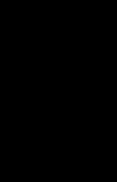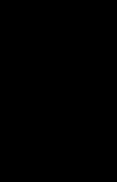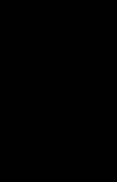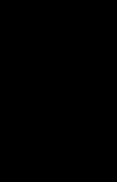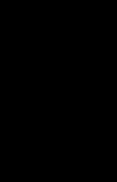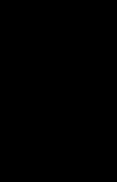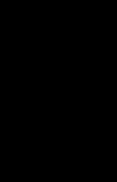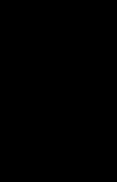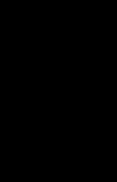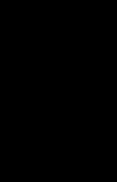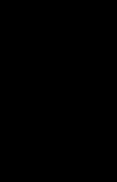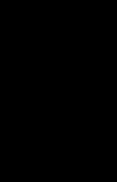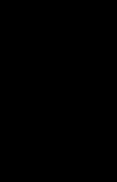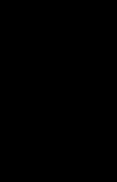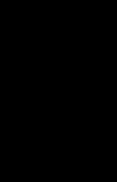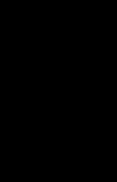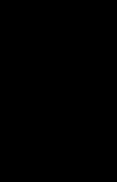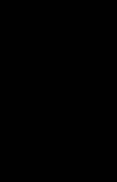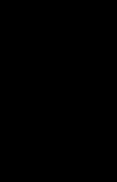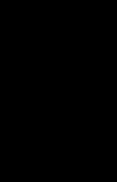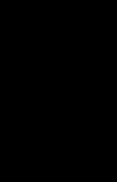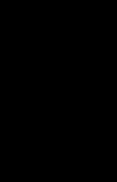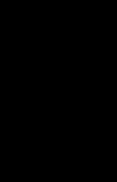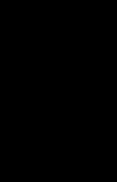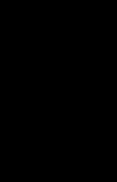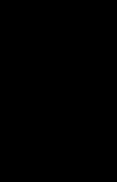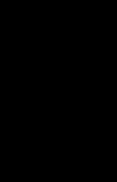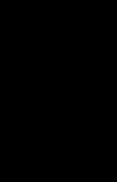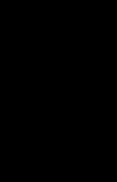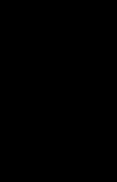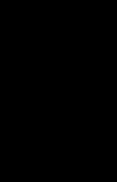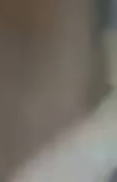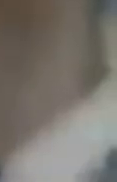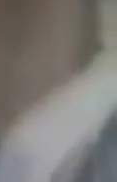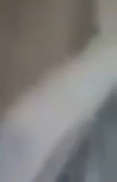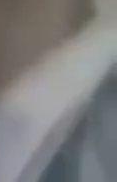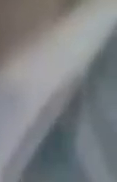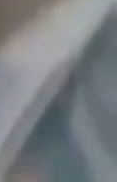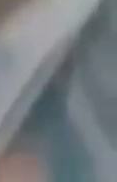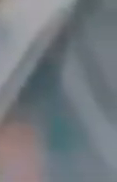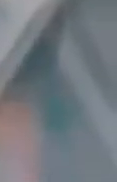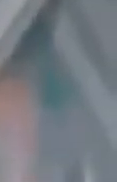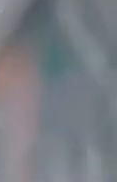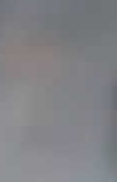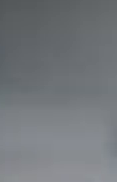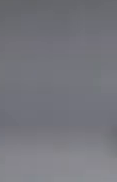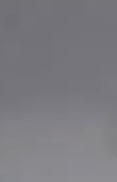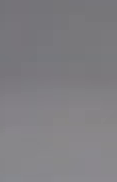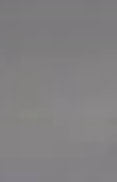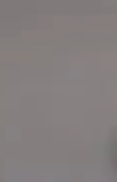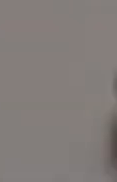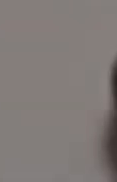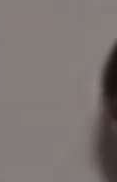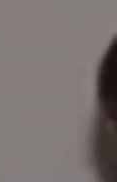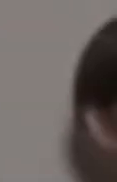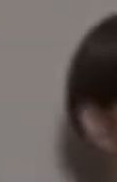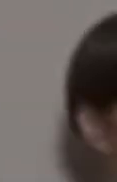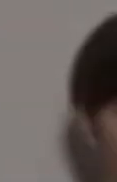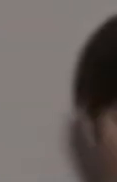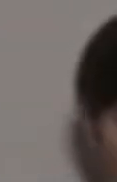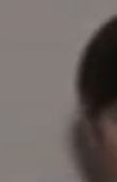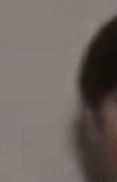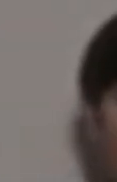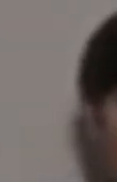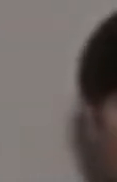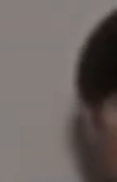Gracias que nos acompañan hoy 13 de julio, soy Elvia Romero y te presento el resumen informativo de Colima al Día. El gobernador José Ignacio